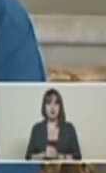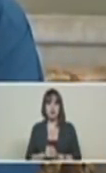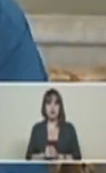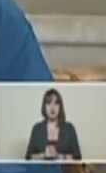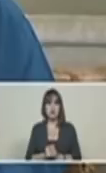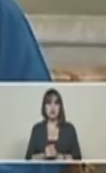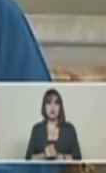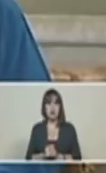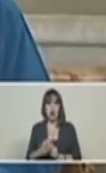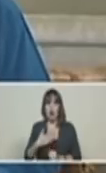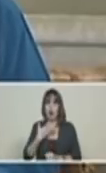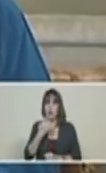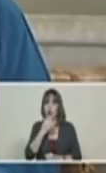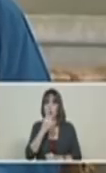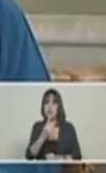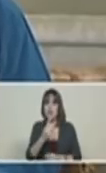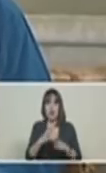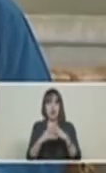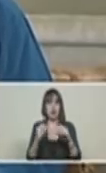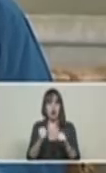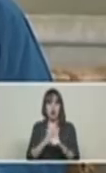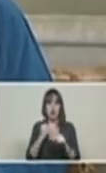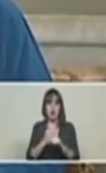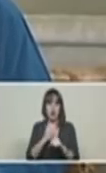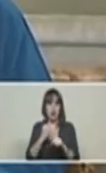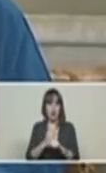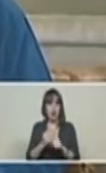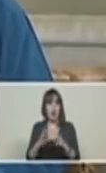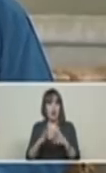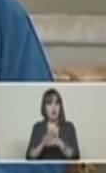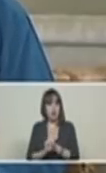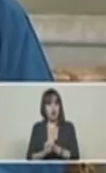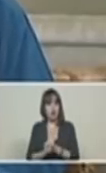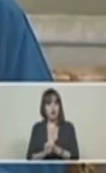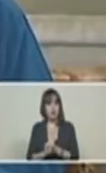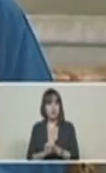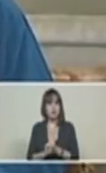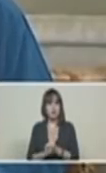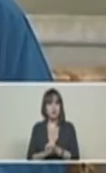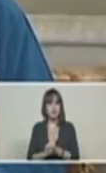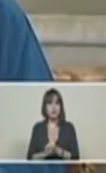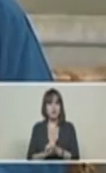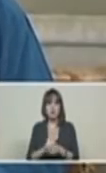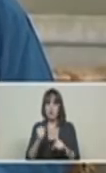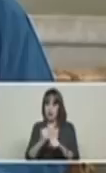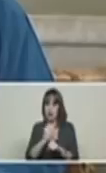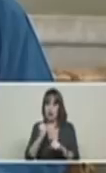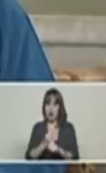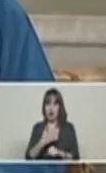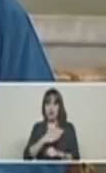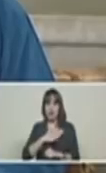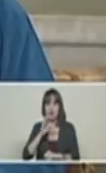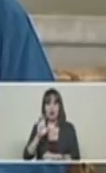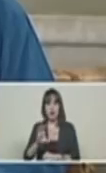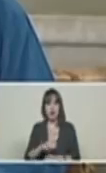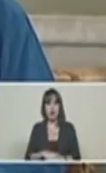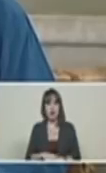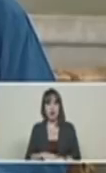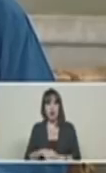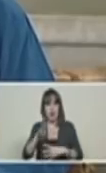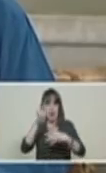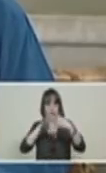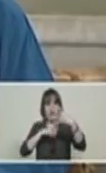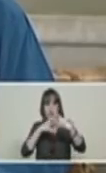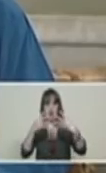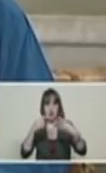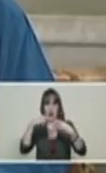Y les puedo decir a los trabajadores, compañeros, compañeras, trabajadores de mi patria, las tablas